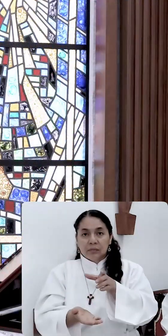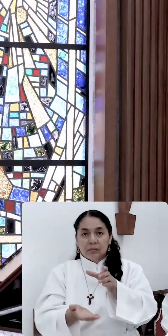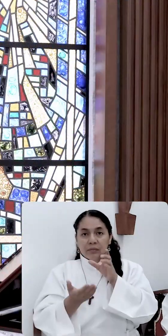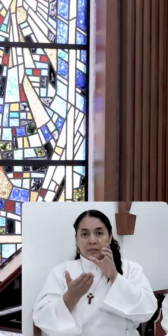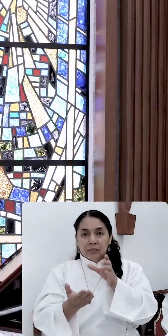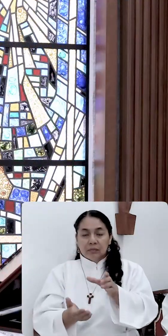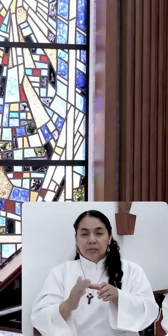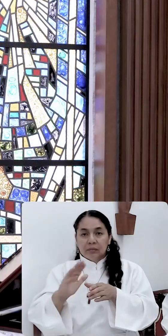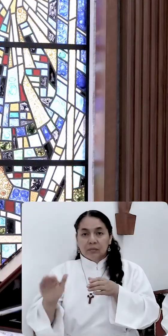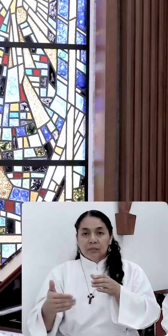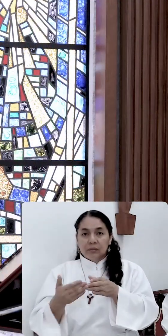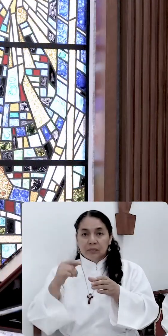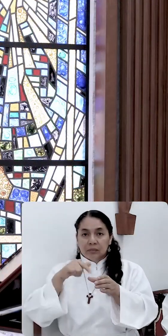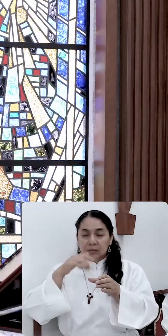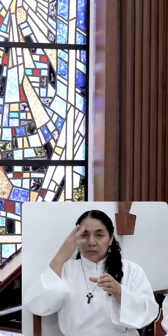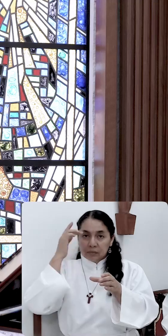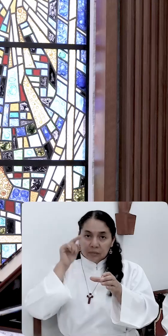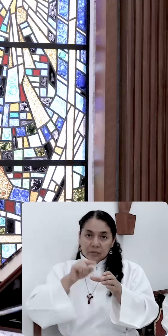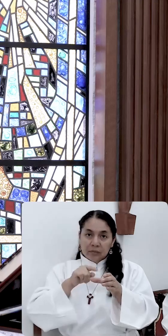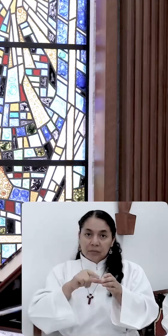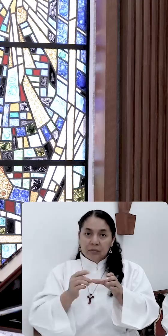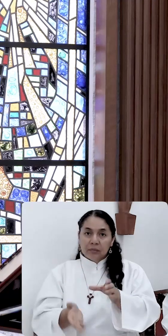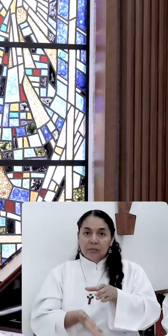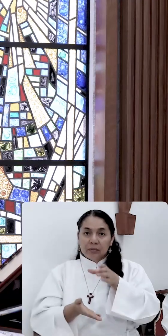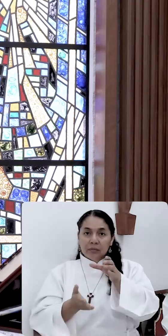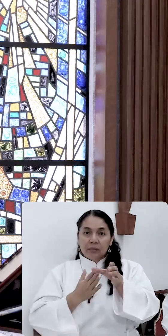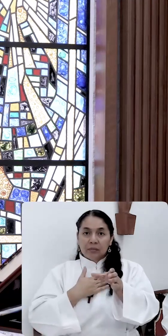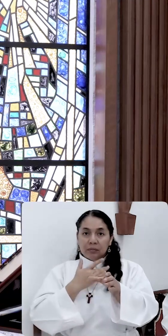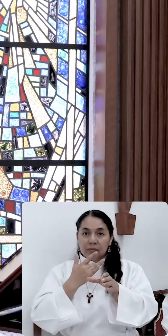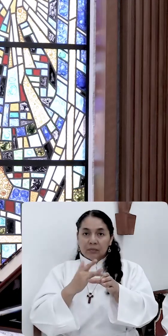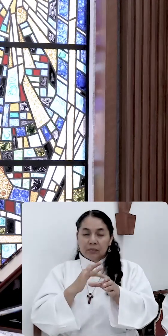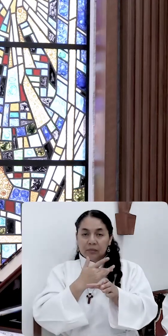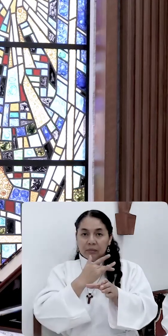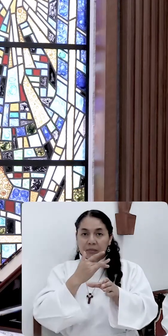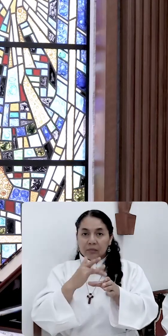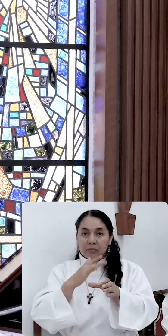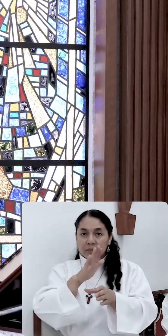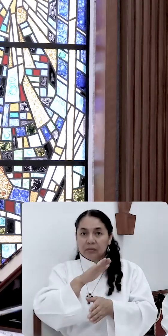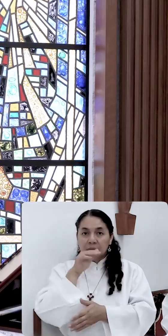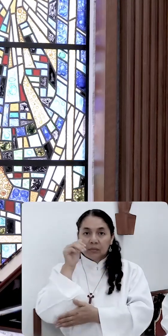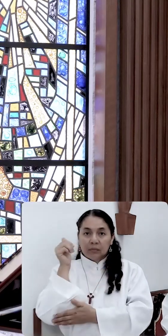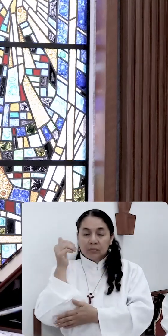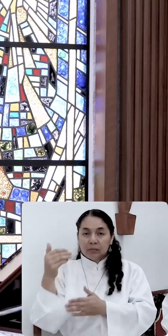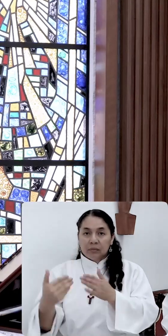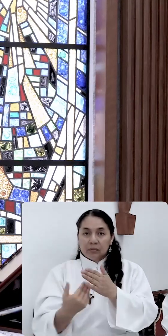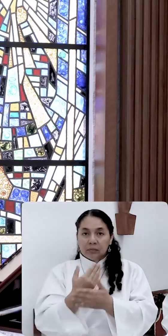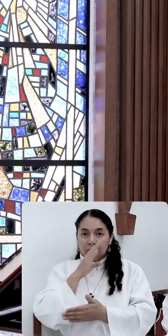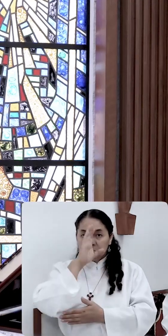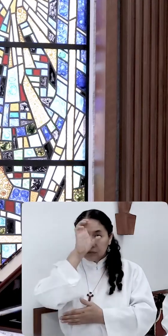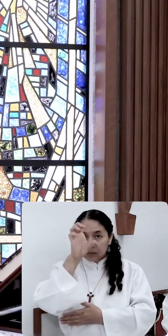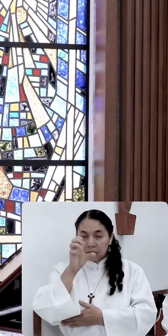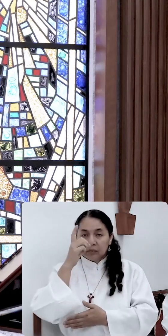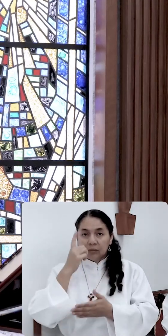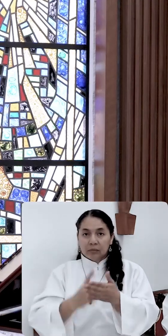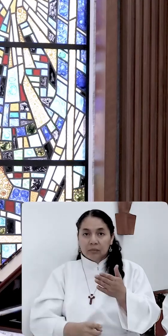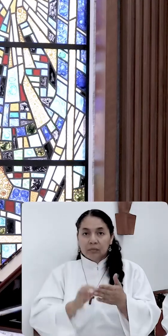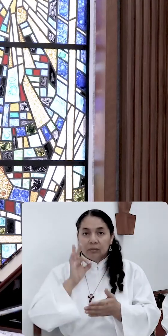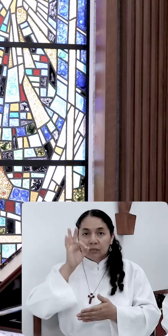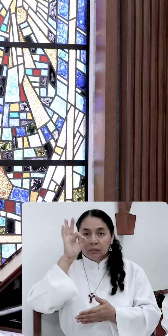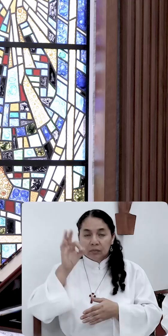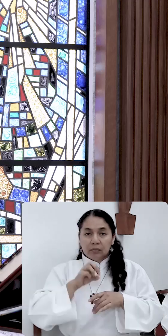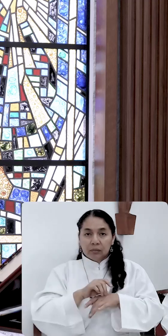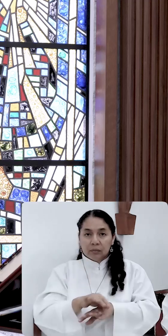tomen y beban todos de él, porque este es el cáliz de mi sangre, sangre de la alianza nueva y